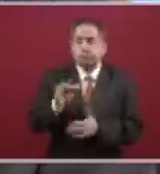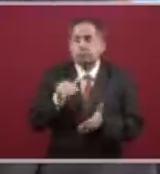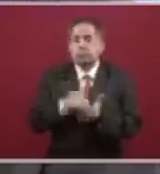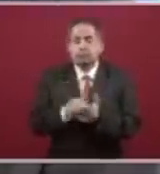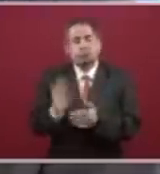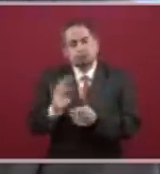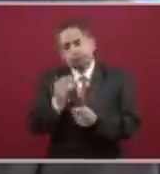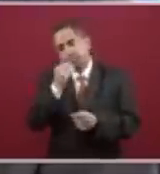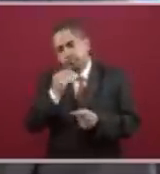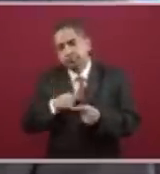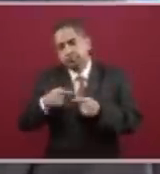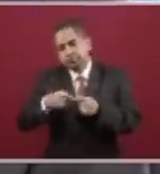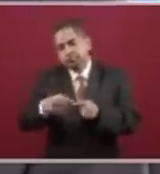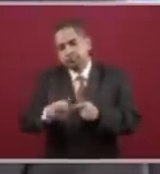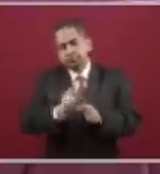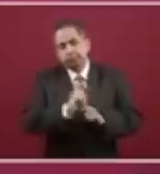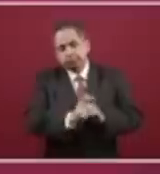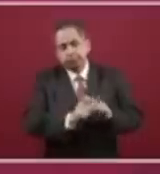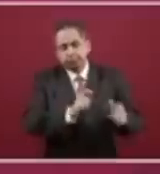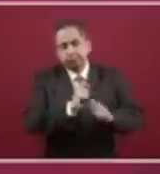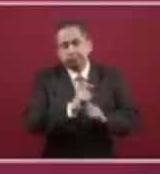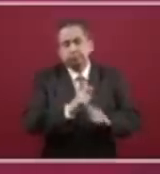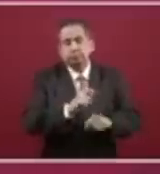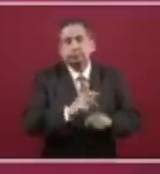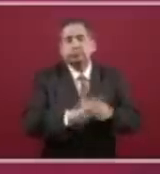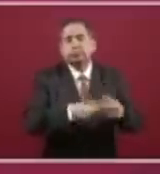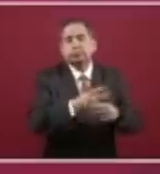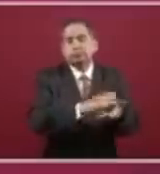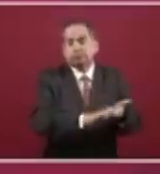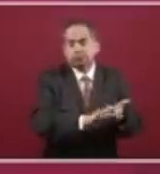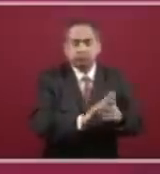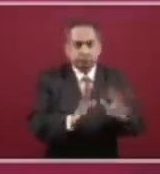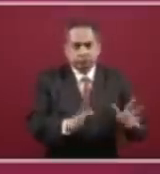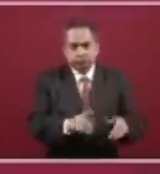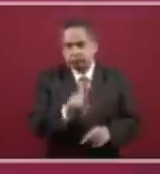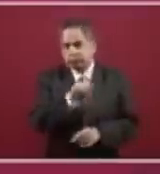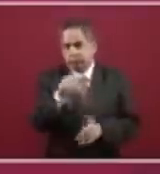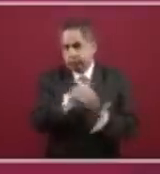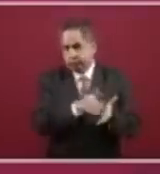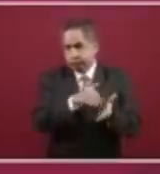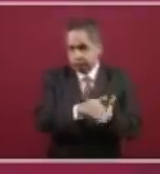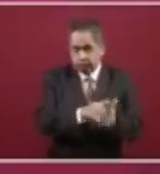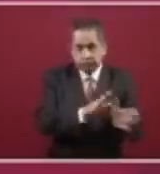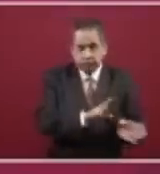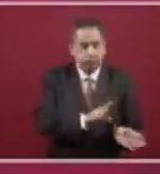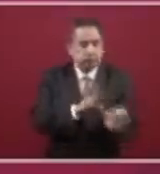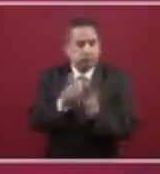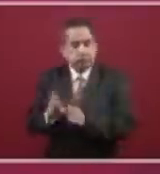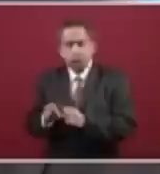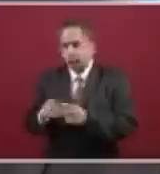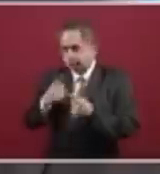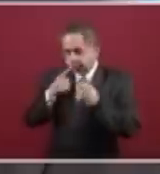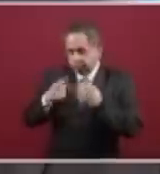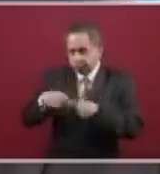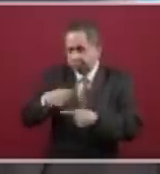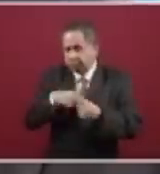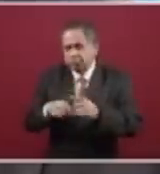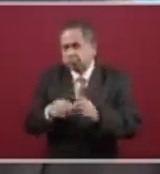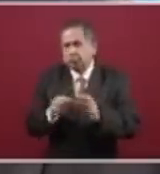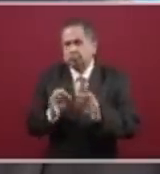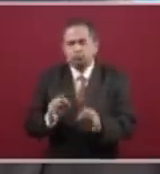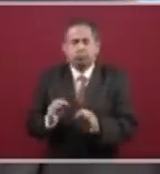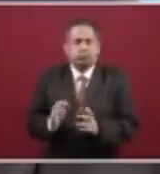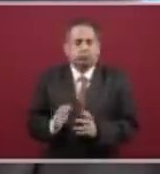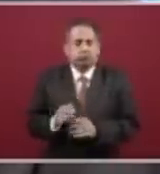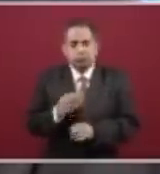-probables por gastos no recuperables pero que en virtud de los resultados de las negociaciones se han tenido hasta hoy y